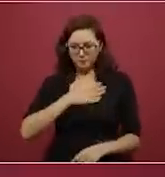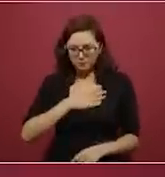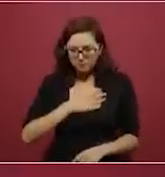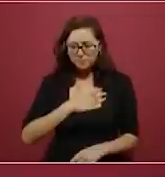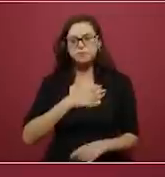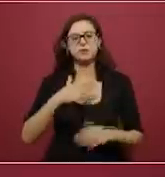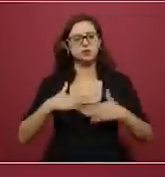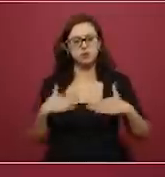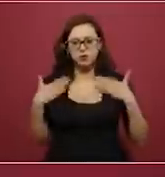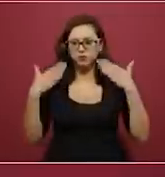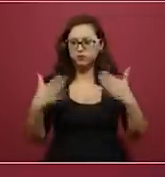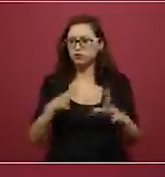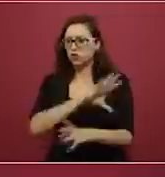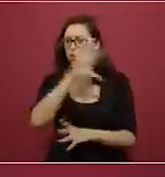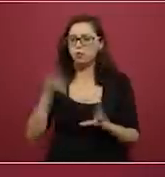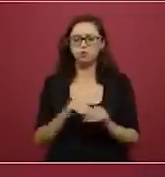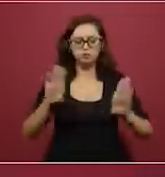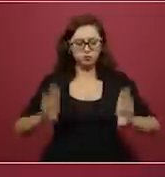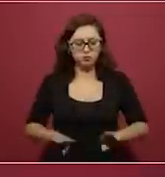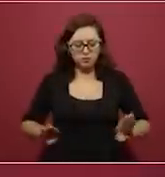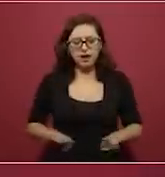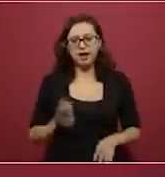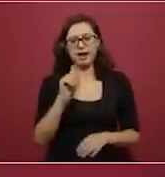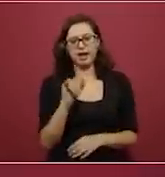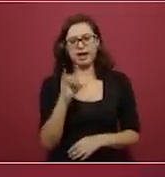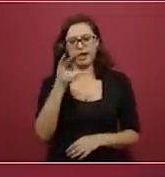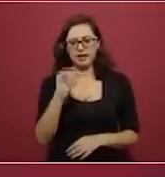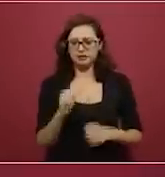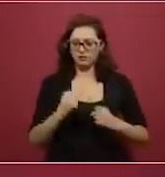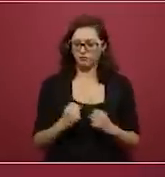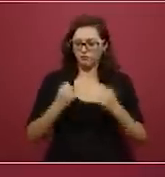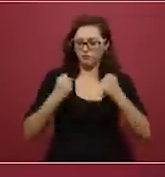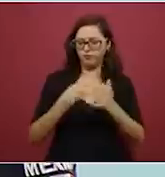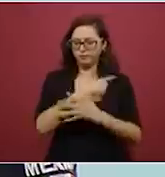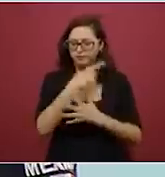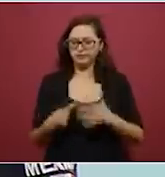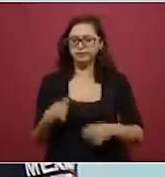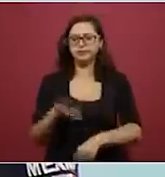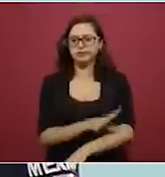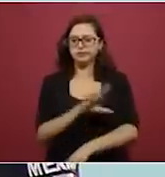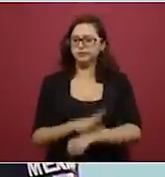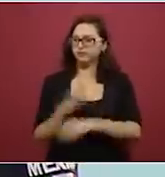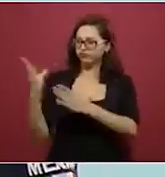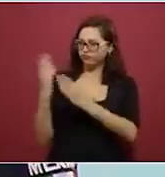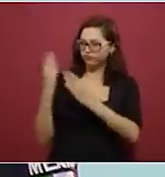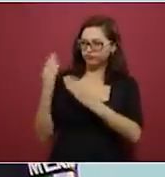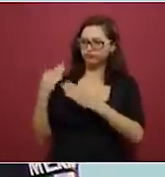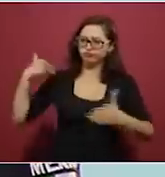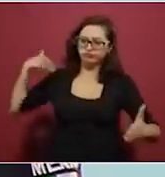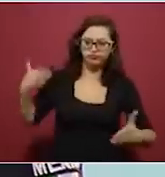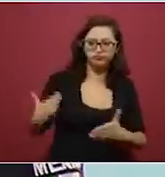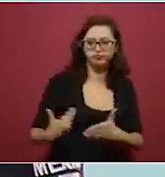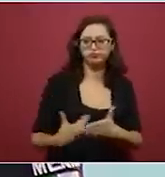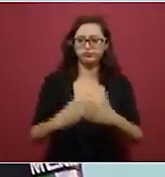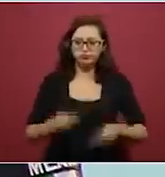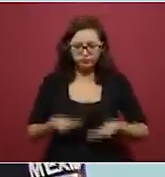con toda confianza los valores la ética los principios la fortaleza y el entusiasmo que me has informados a lo largo